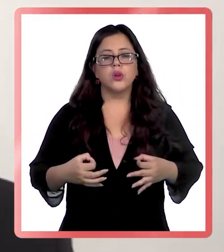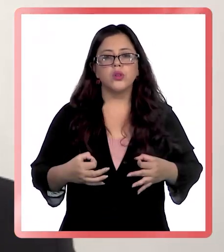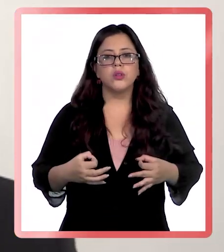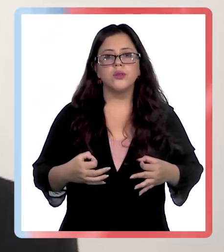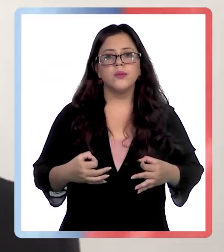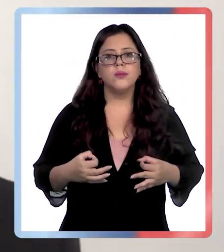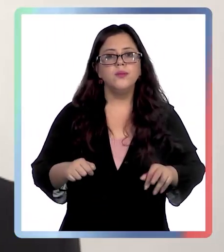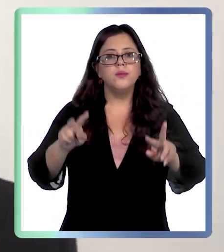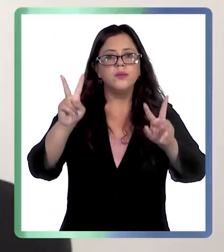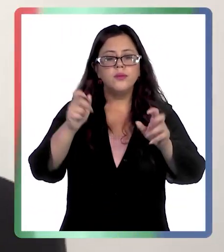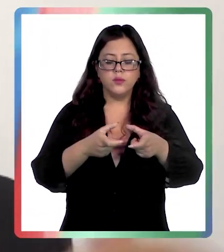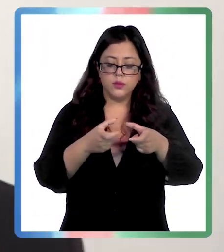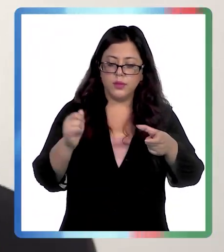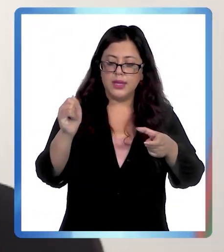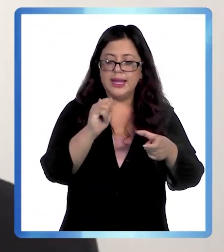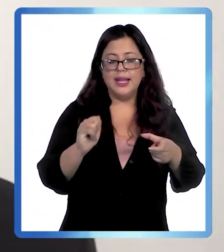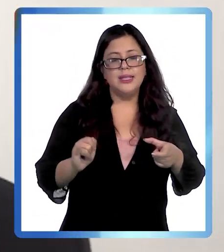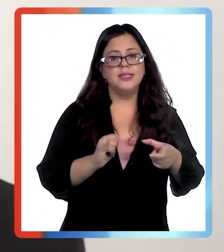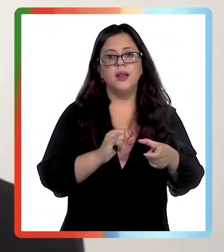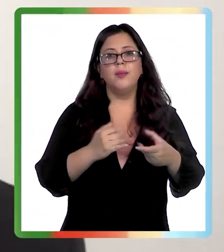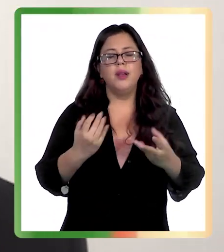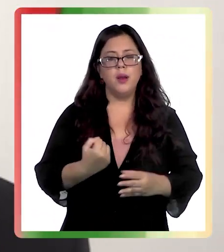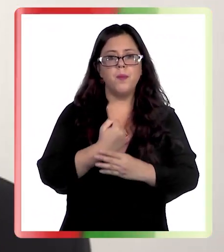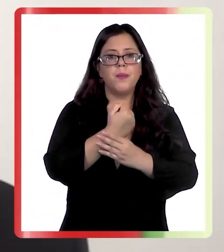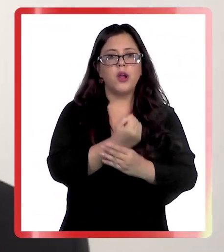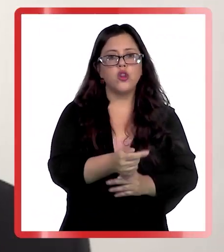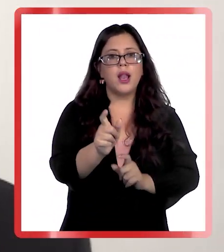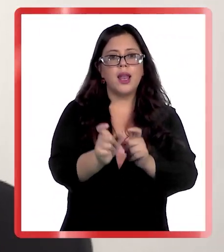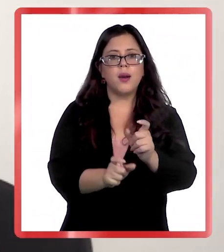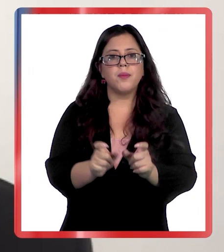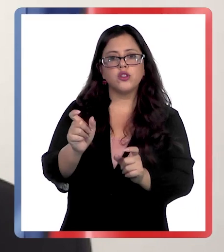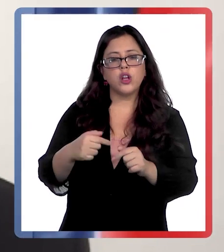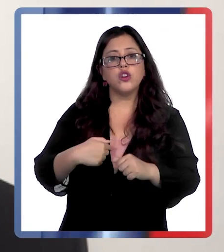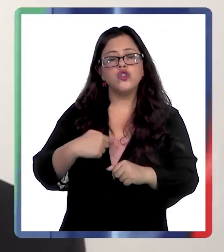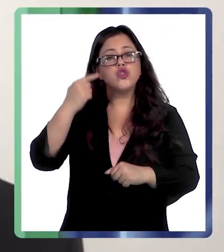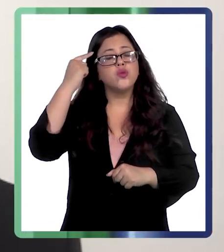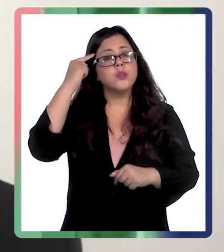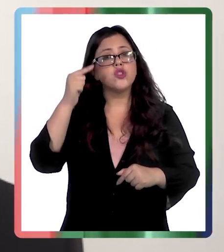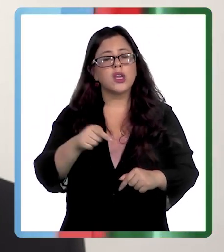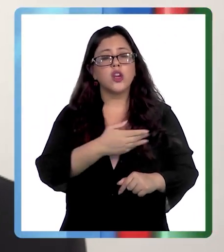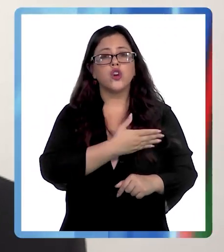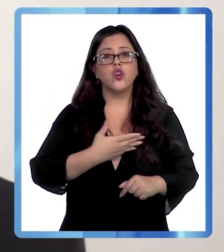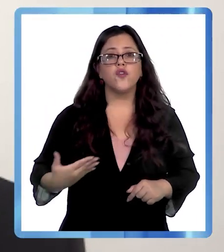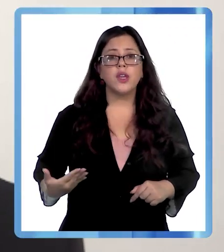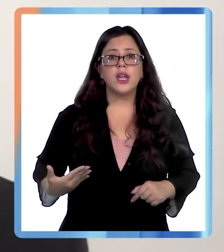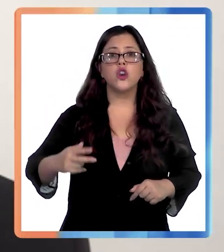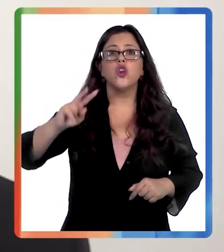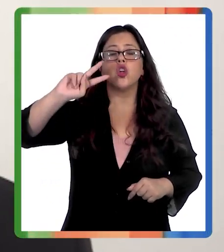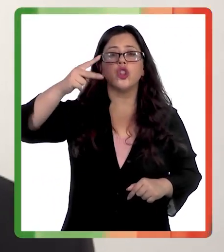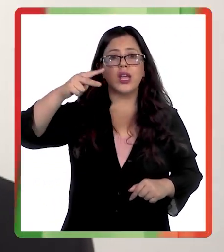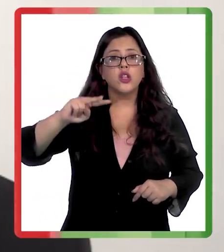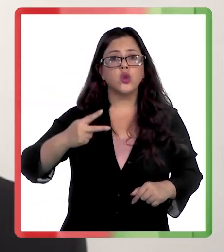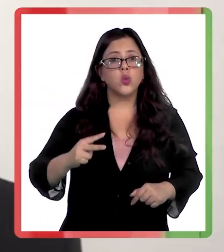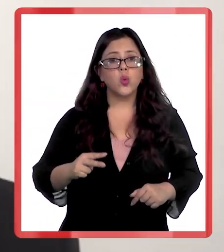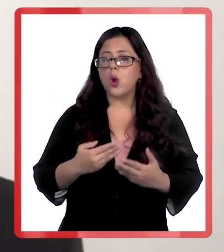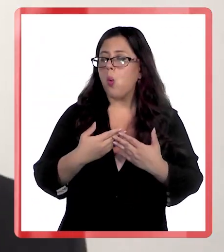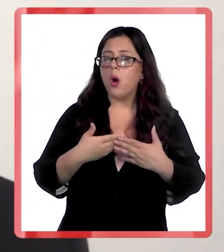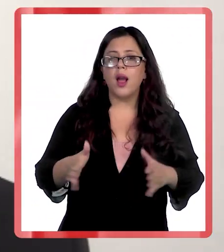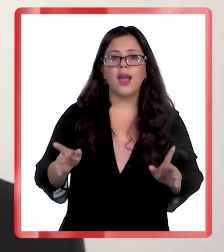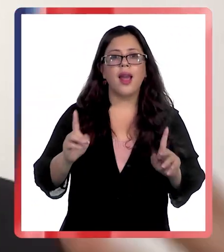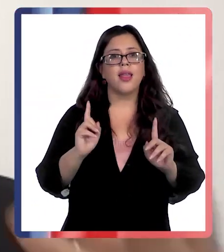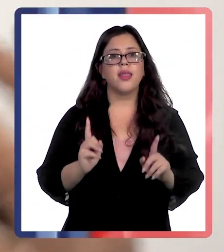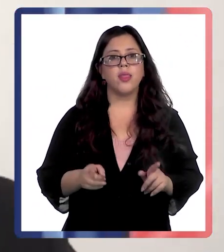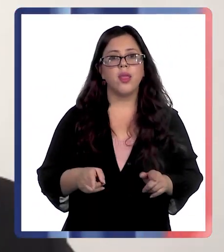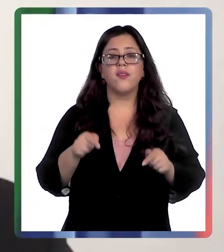eh de isapre Por así decirlo para ayudar a nuestros pacientes creo que el gobierno de turno el gobierno quien